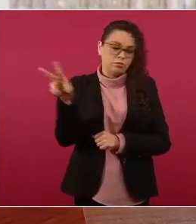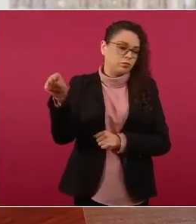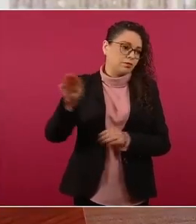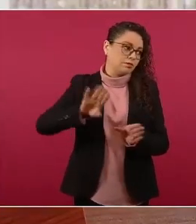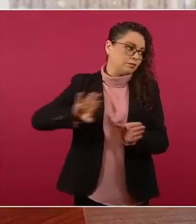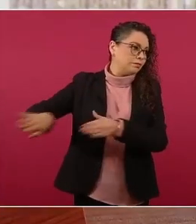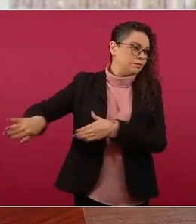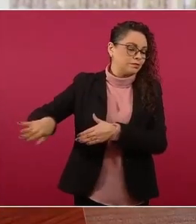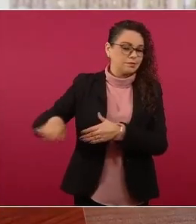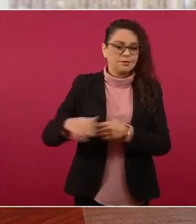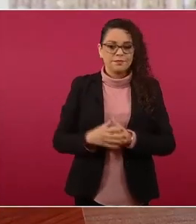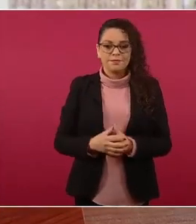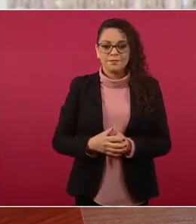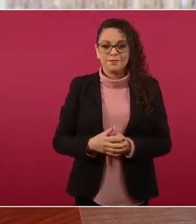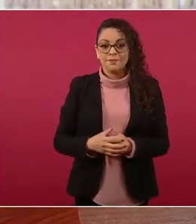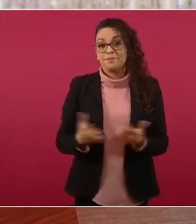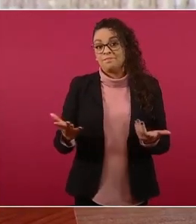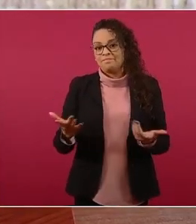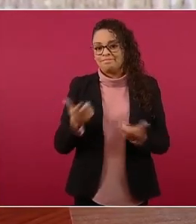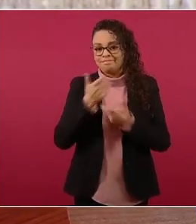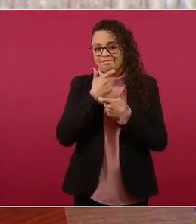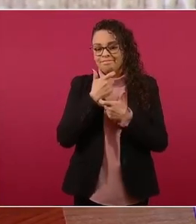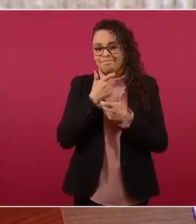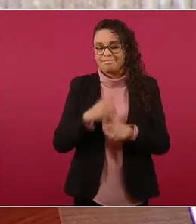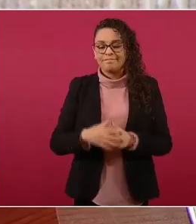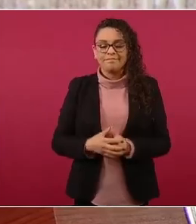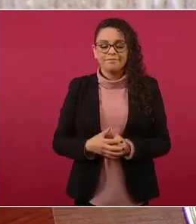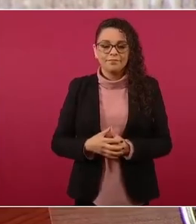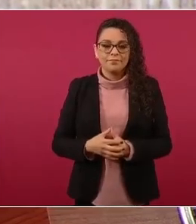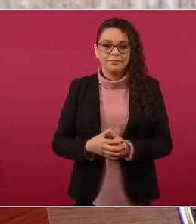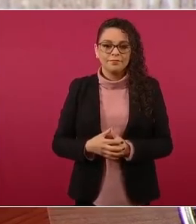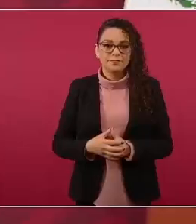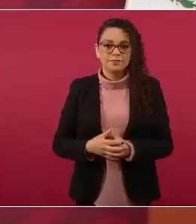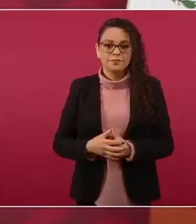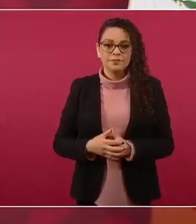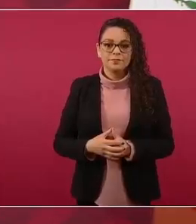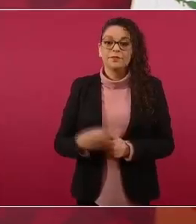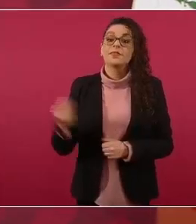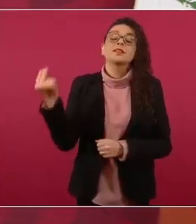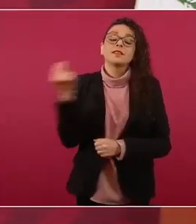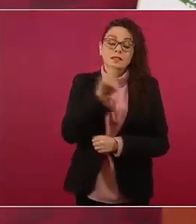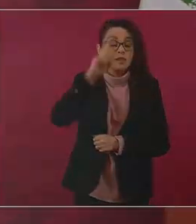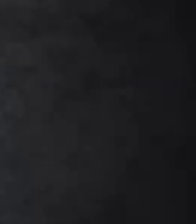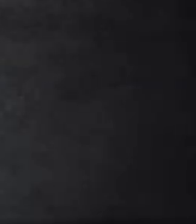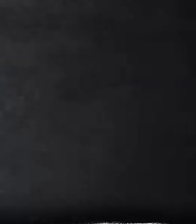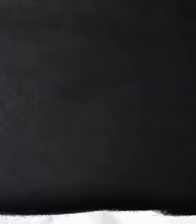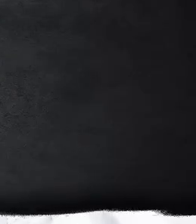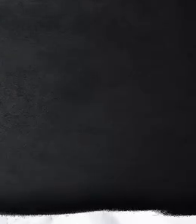Que se respeten.